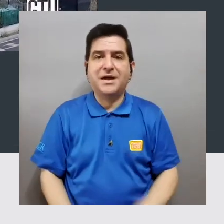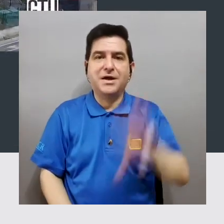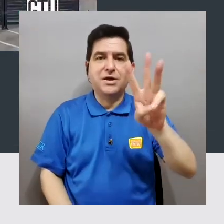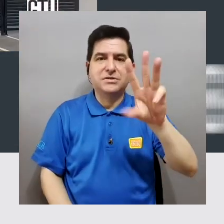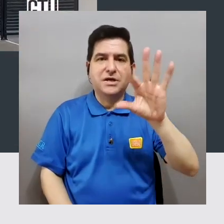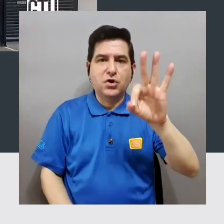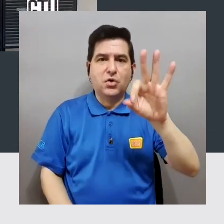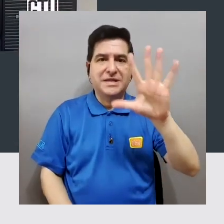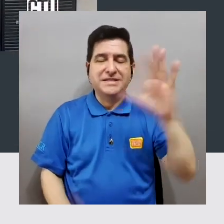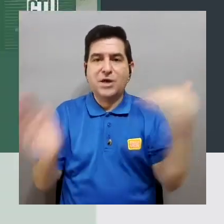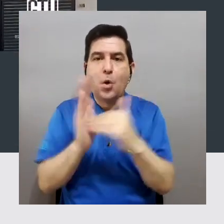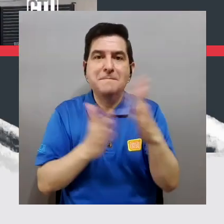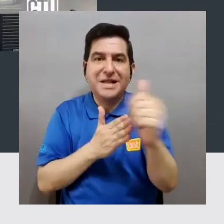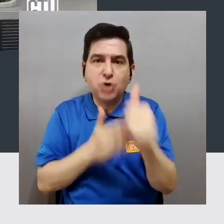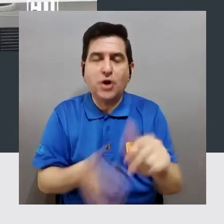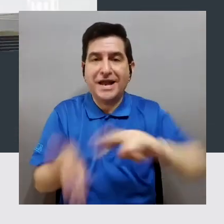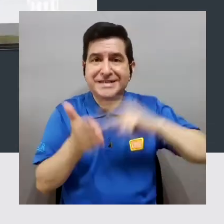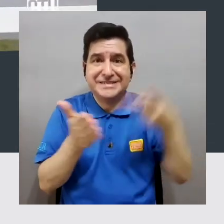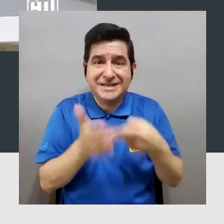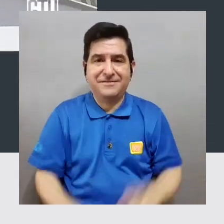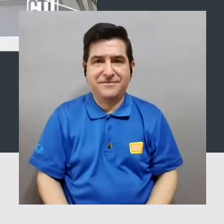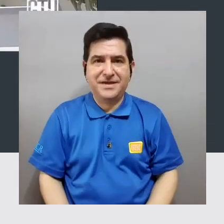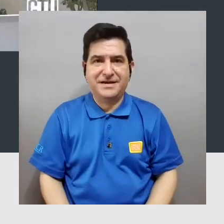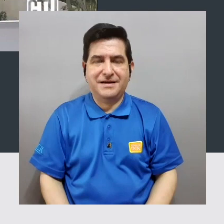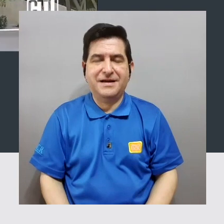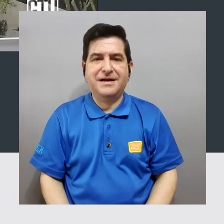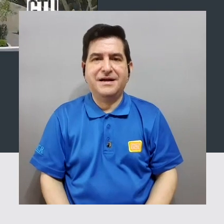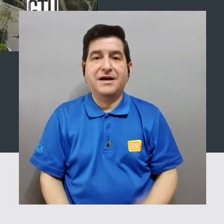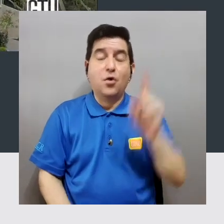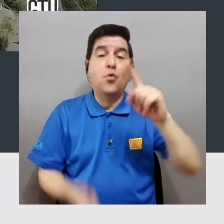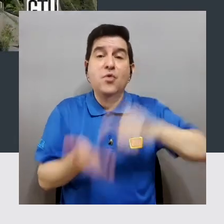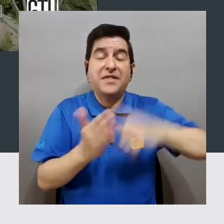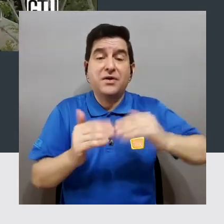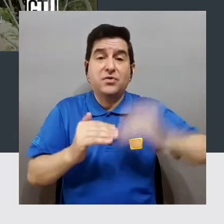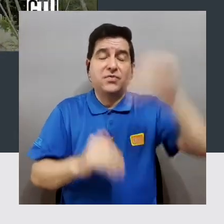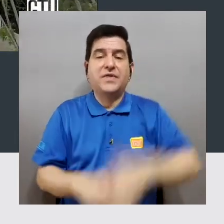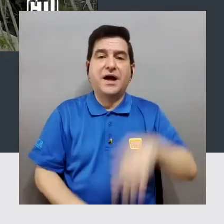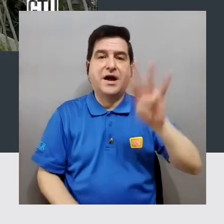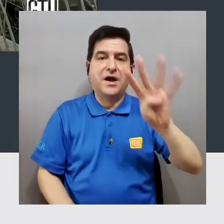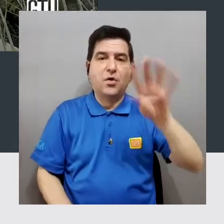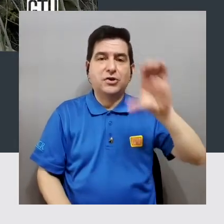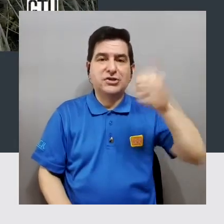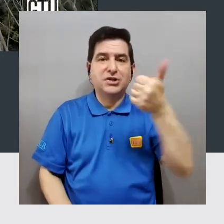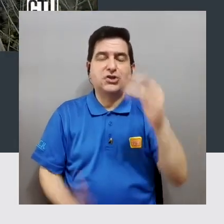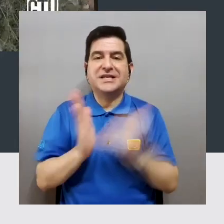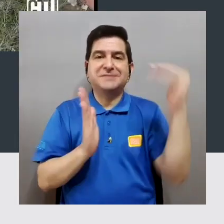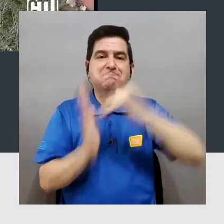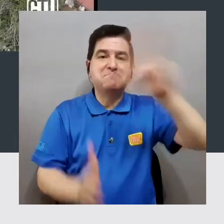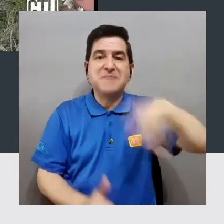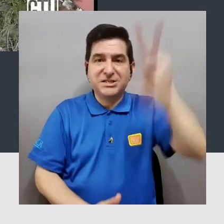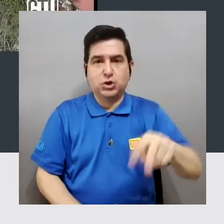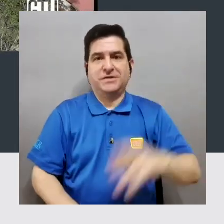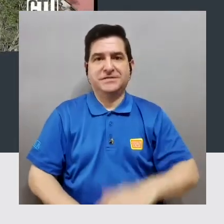los $695,000. Esto significa desembolsar o adquirir una deuda superior a los 410 millones de